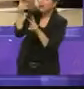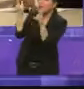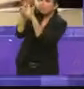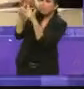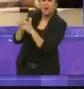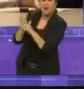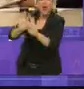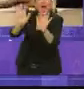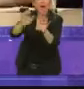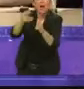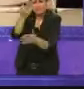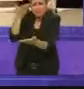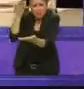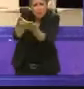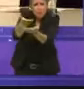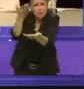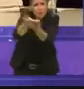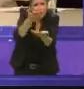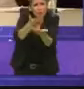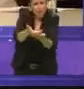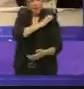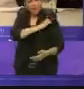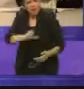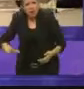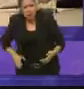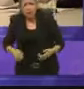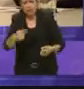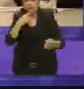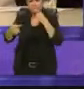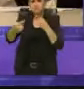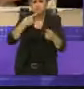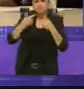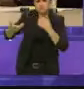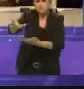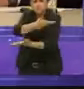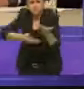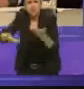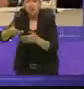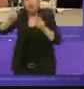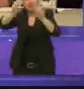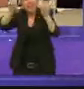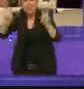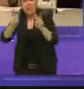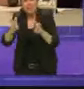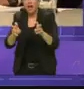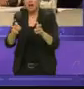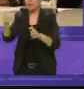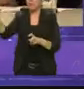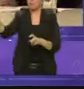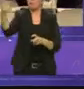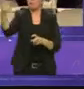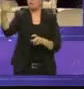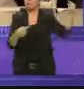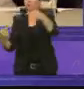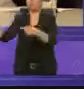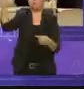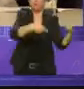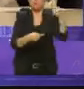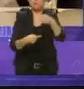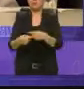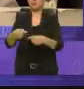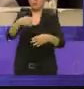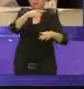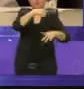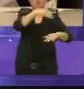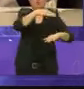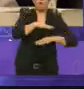tus hijos merece candidaturas que estén discutiendo los problemas y los temas, nada más se echan el conformismo y